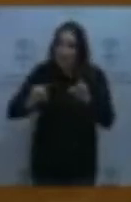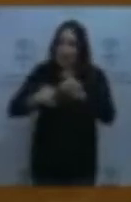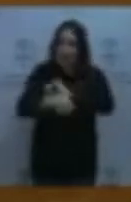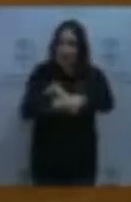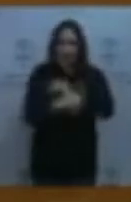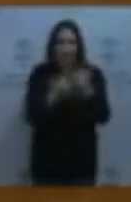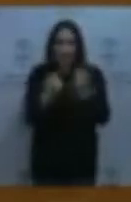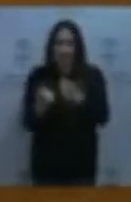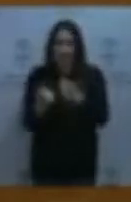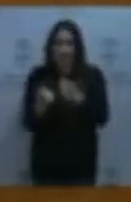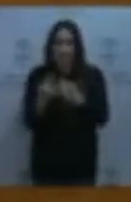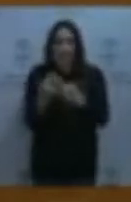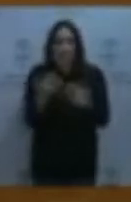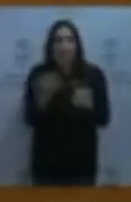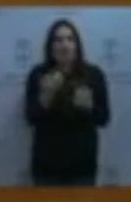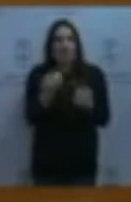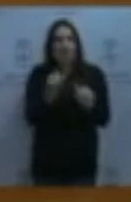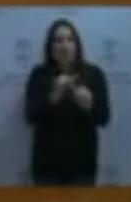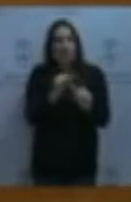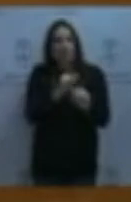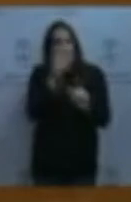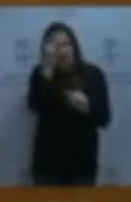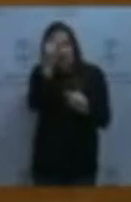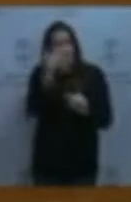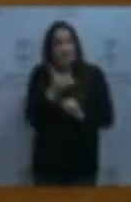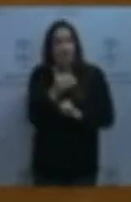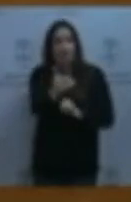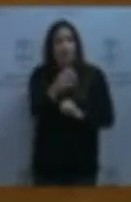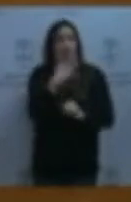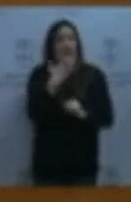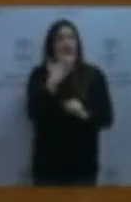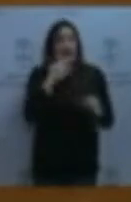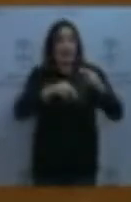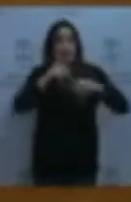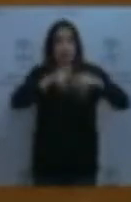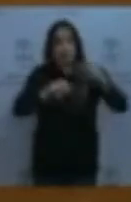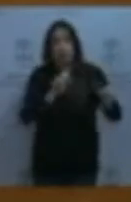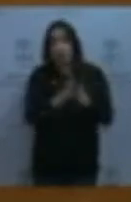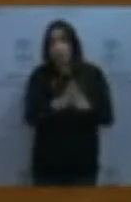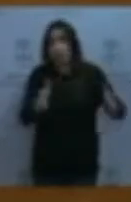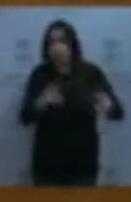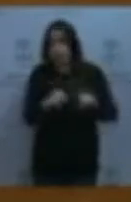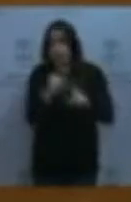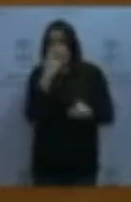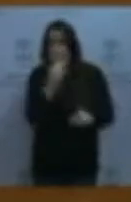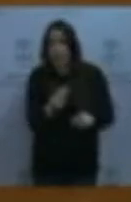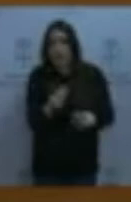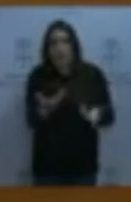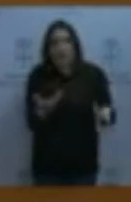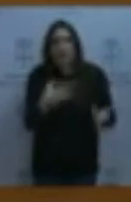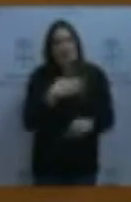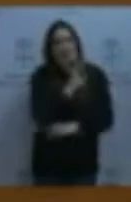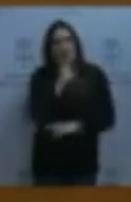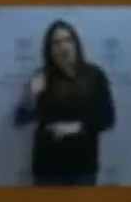estratégicos con una visión integrada, porque una megainfraestructura como esta no acabe con la vida de